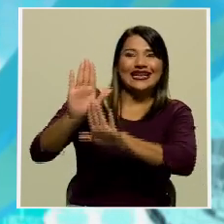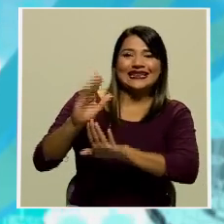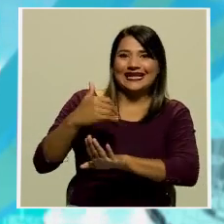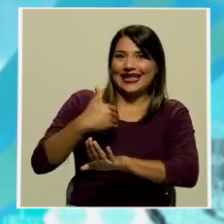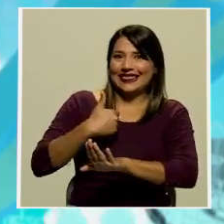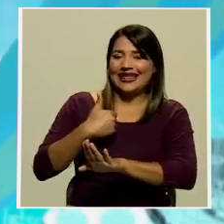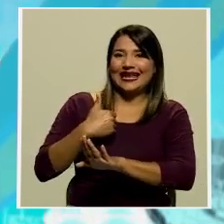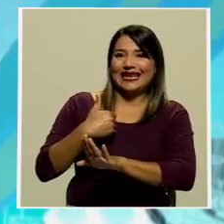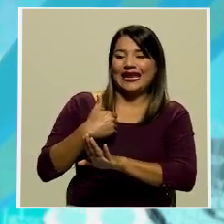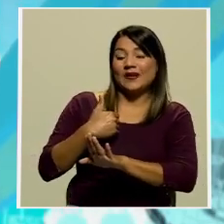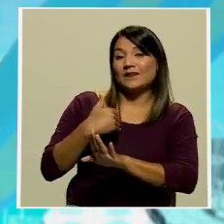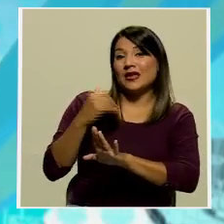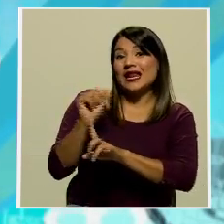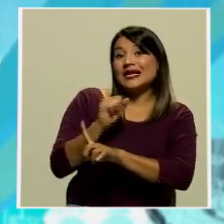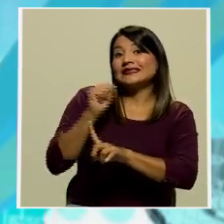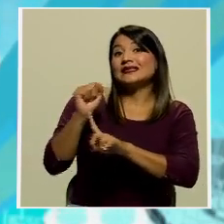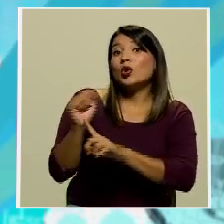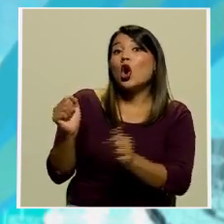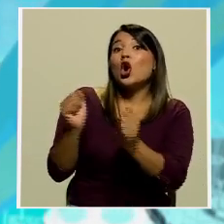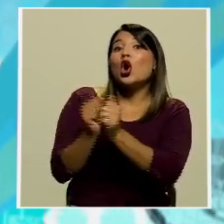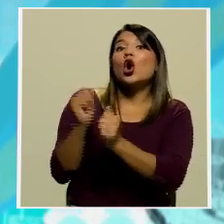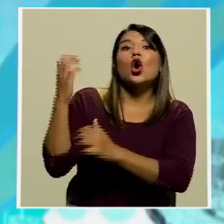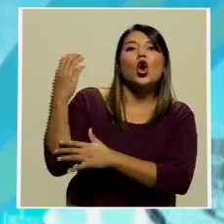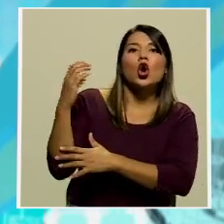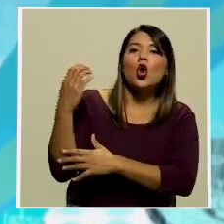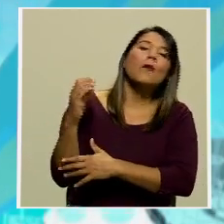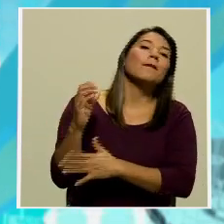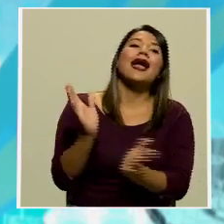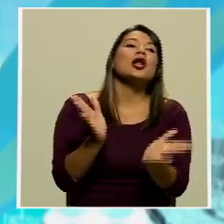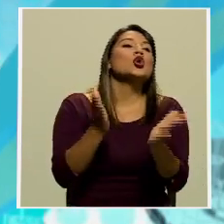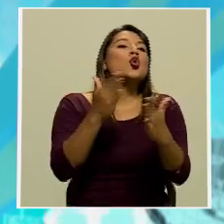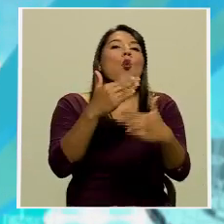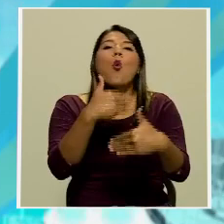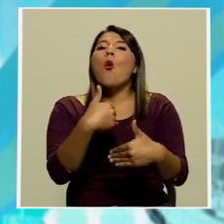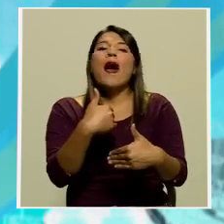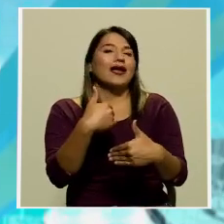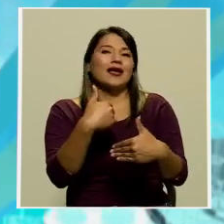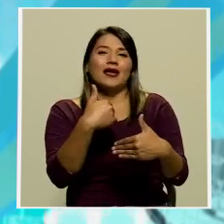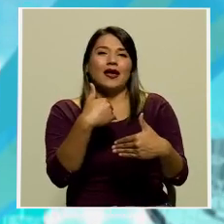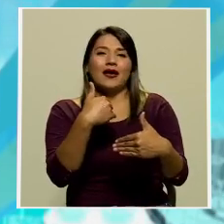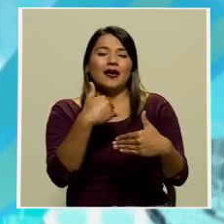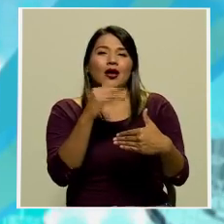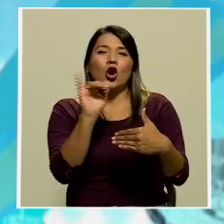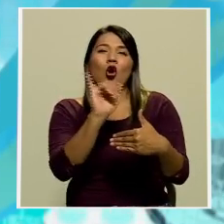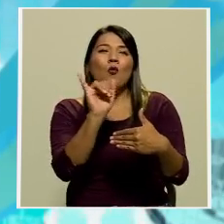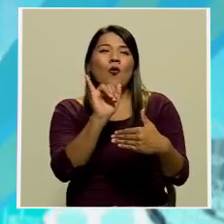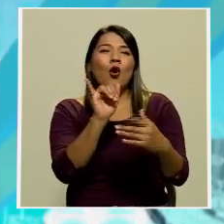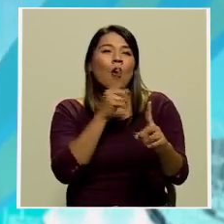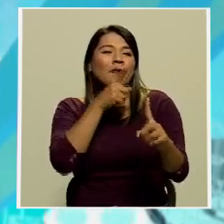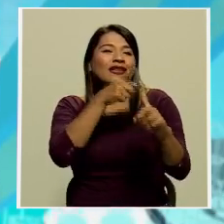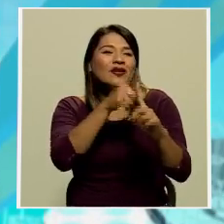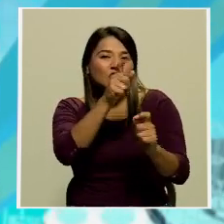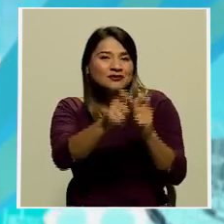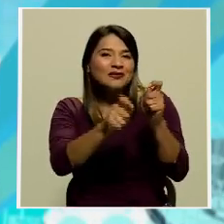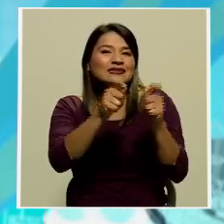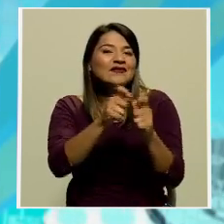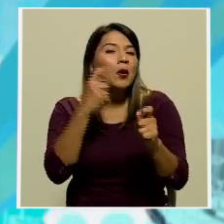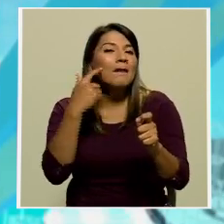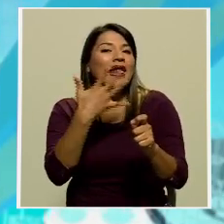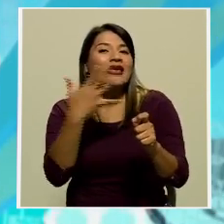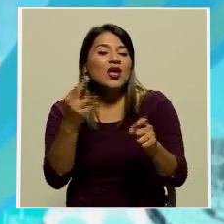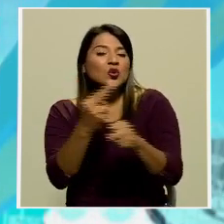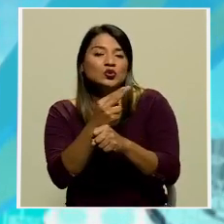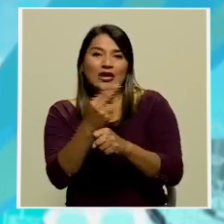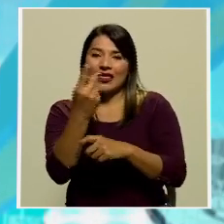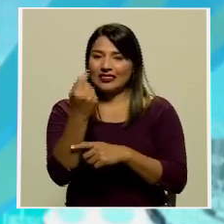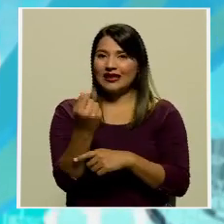colombiano, no hubo unos compromisos determinados de ajuste. Colombia tiene una tradición extensa de acuerdos con el Fondo Monetario